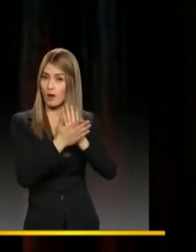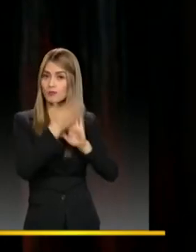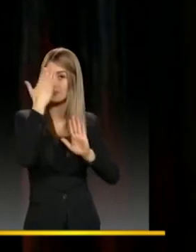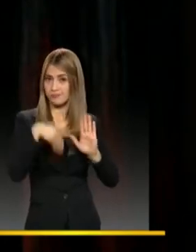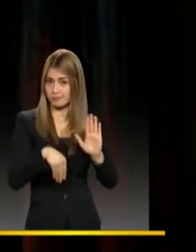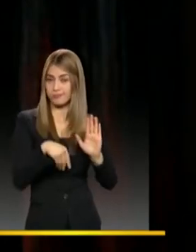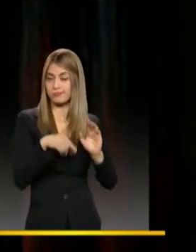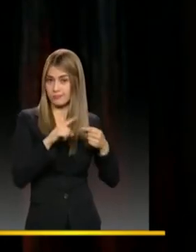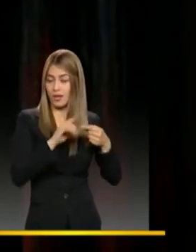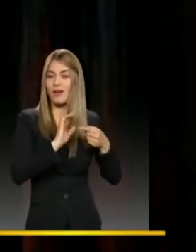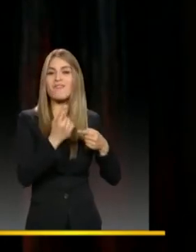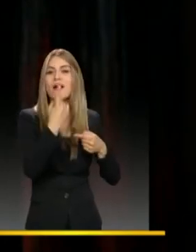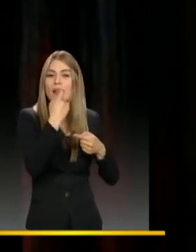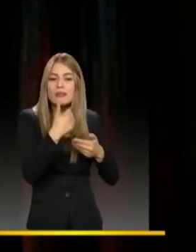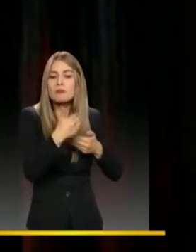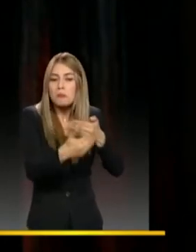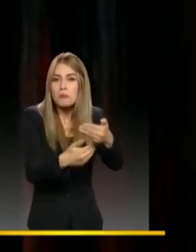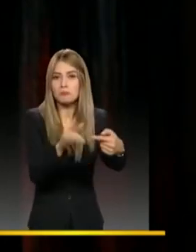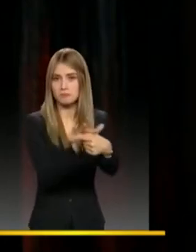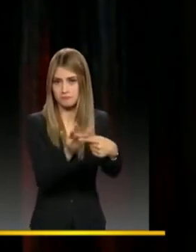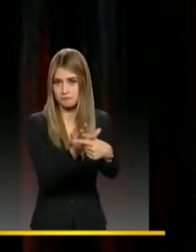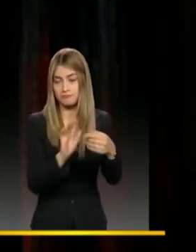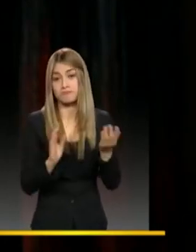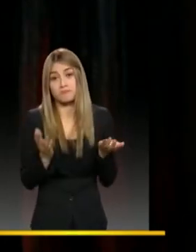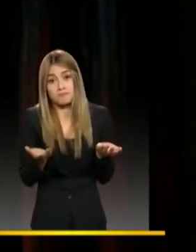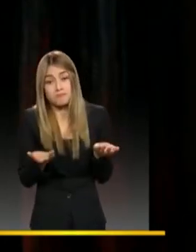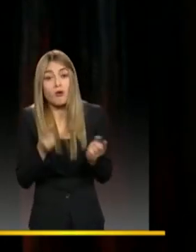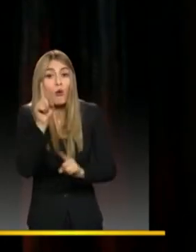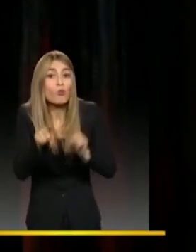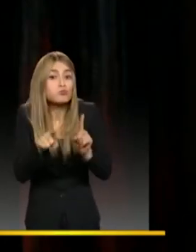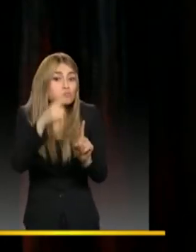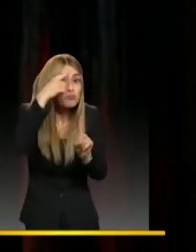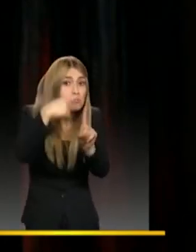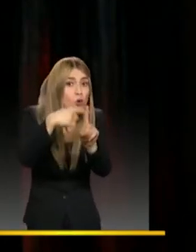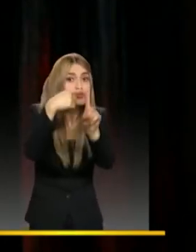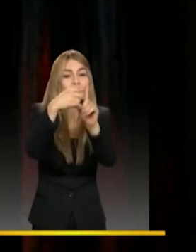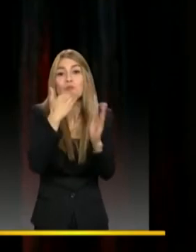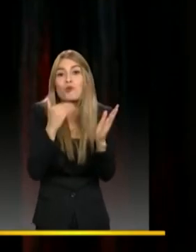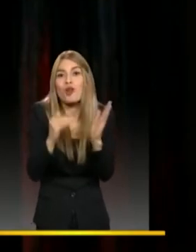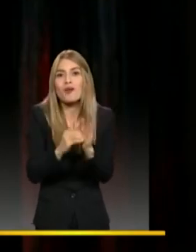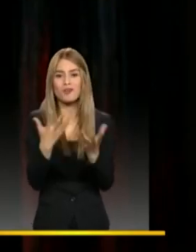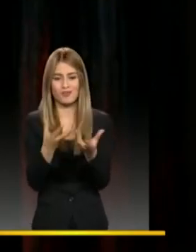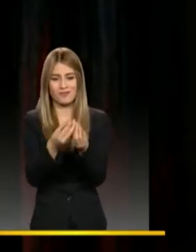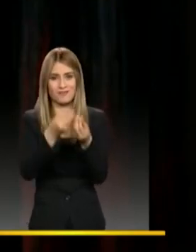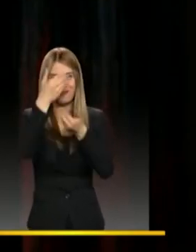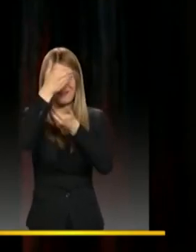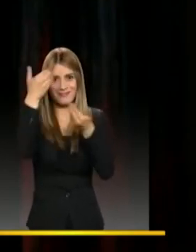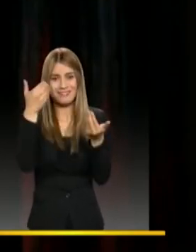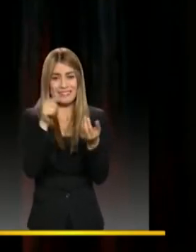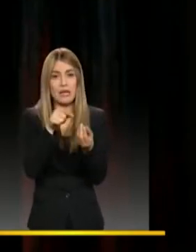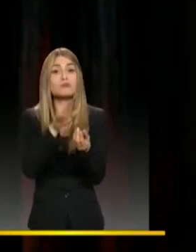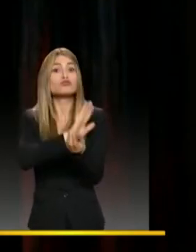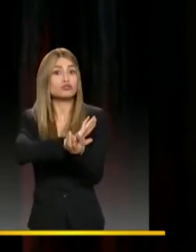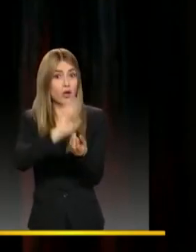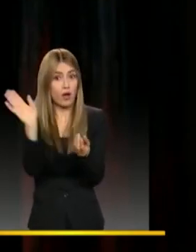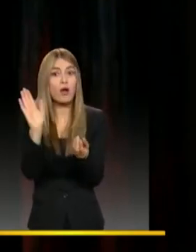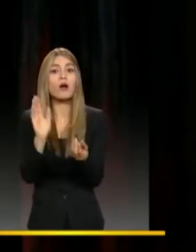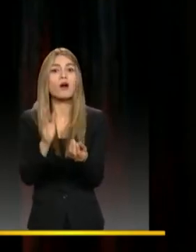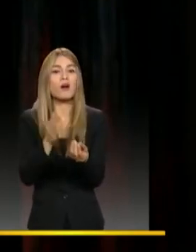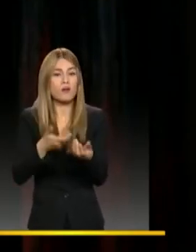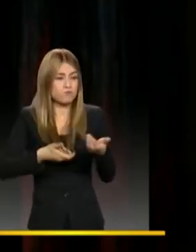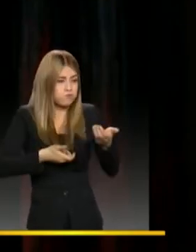Hay luces, grandes luces, como el desarme de esta antigua guerrilla, avalado y certificado por las Naciones